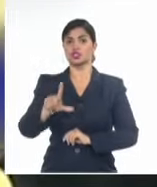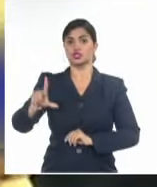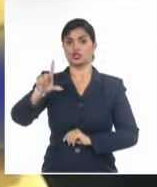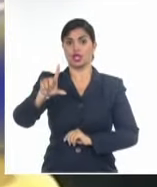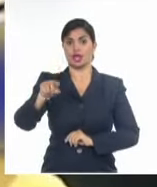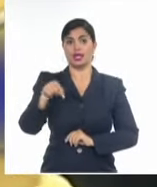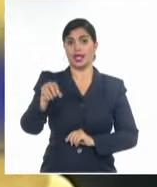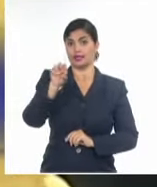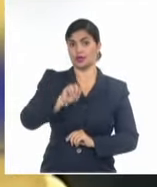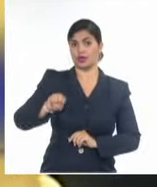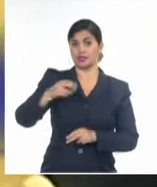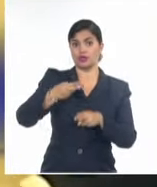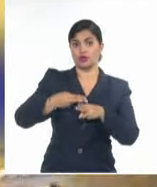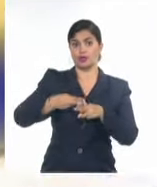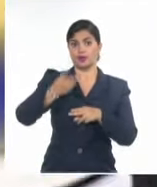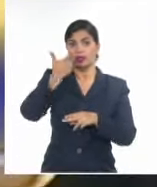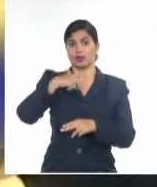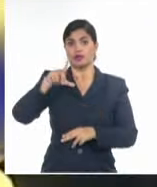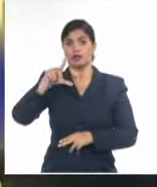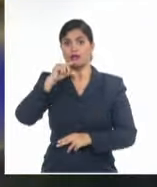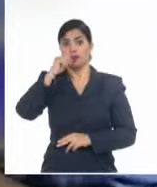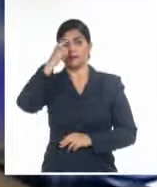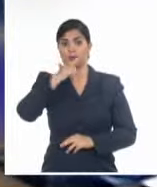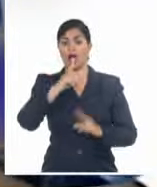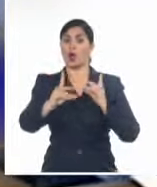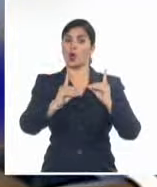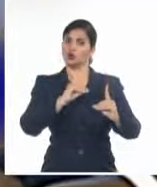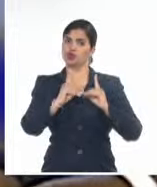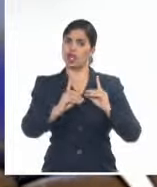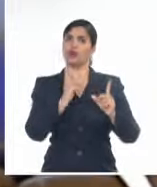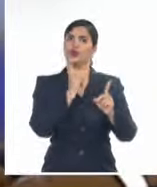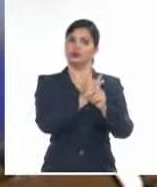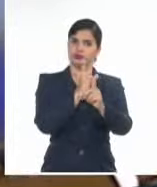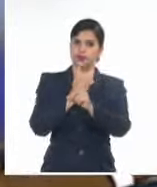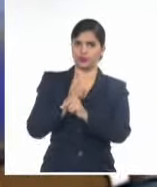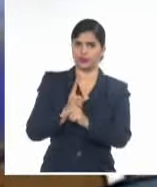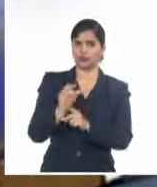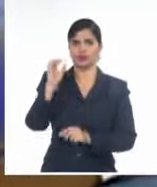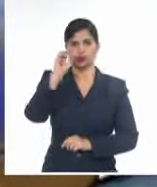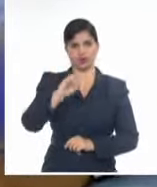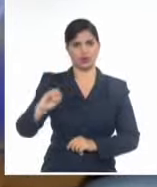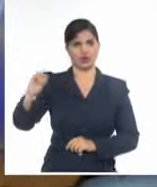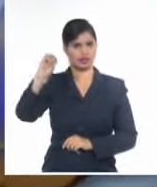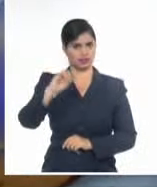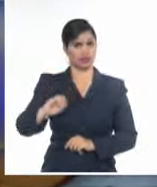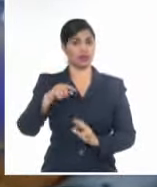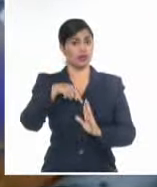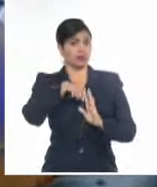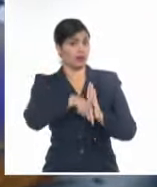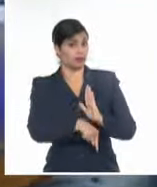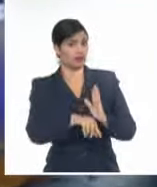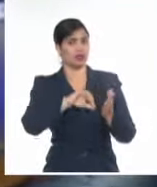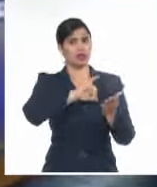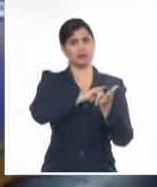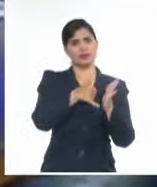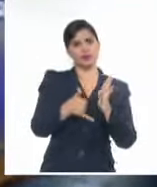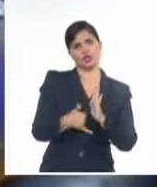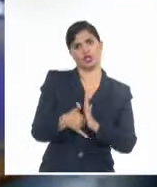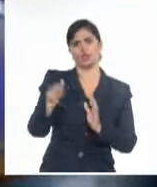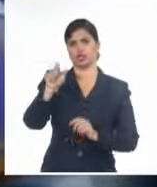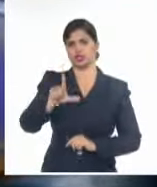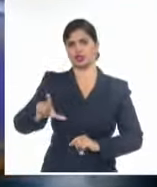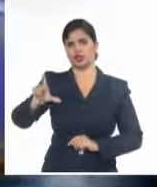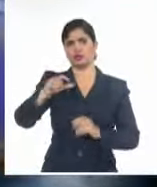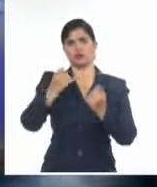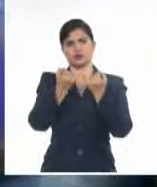diálogo permanente y un sistema de trabajo continuo con los movimientos populares de la región para profundizar este proyecto de emancipación que es